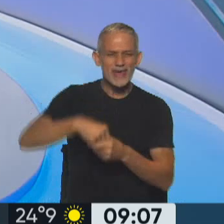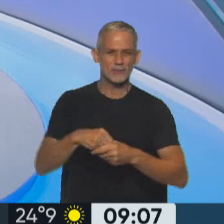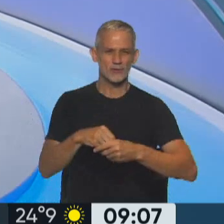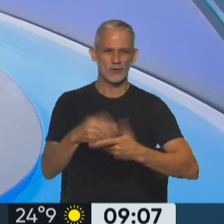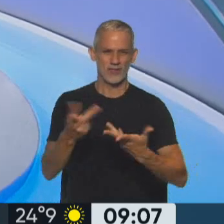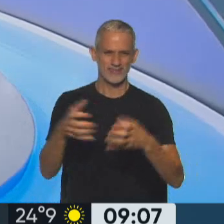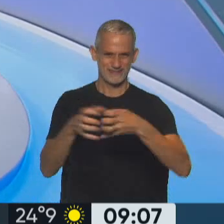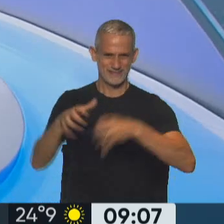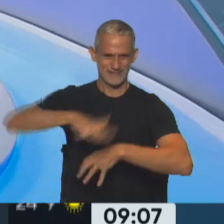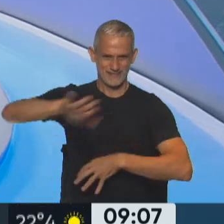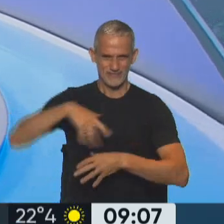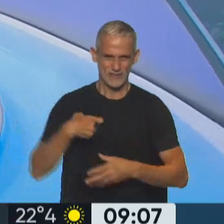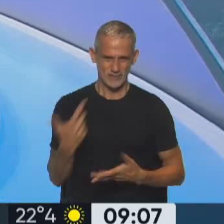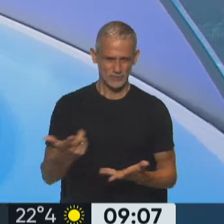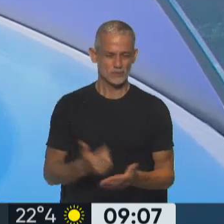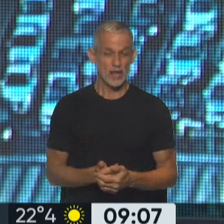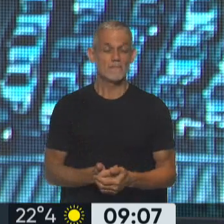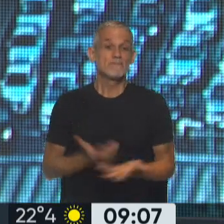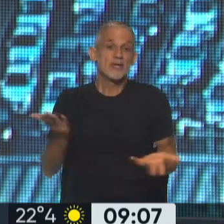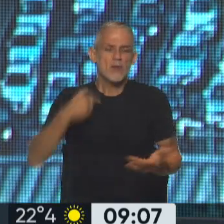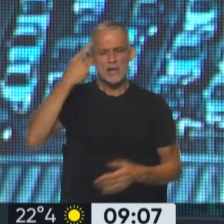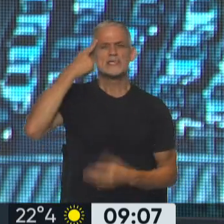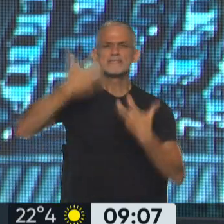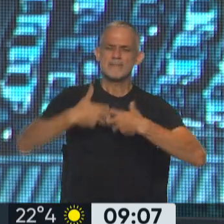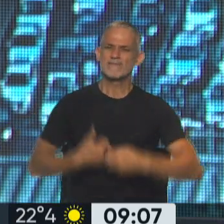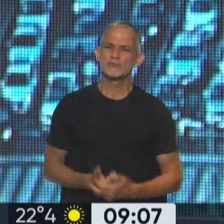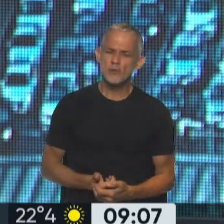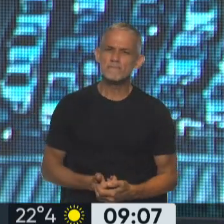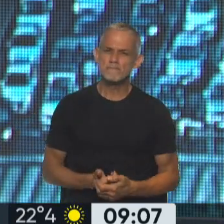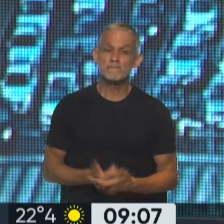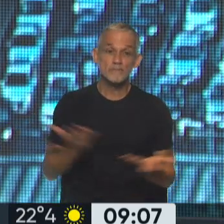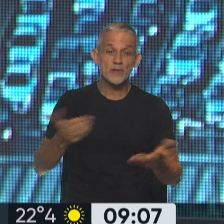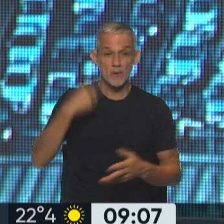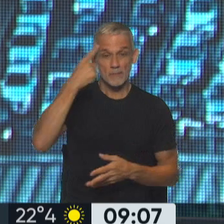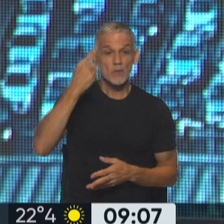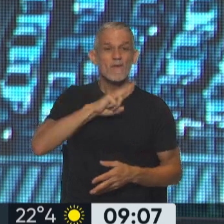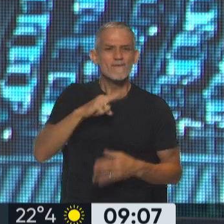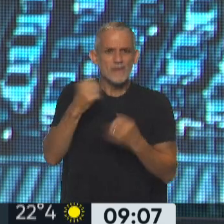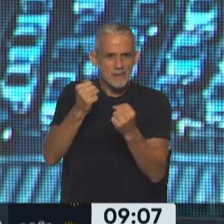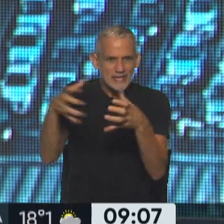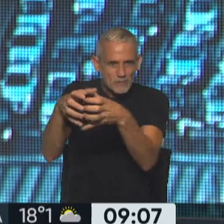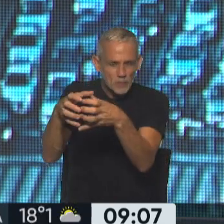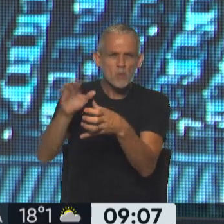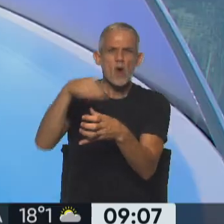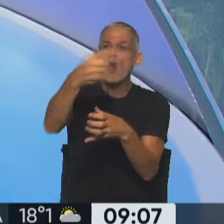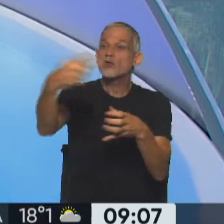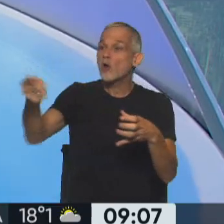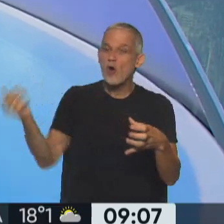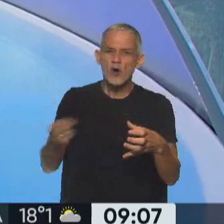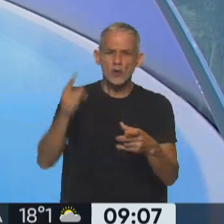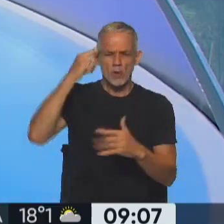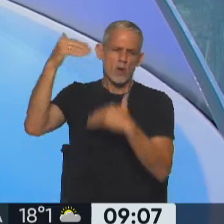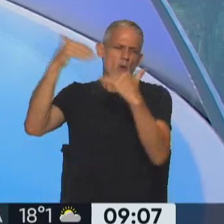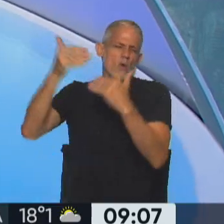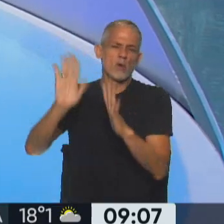movimiento social. Y eso es importante, nos hace pensar. Digamos que los feminismos nos ayudan, otros feminismos, los